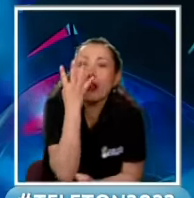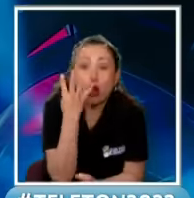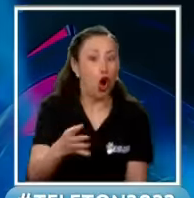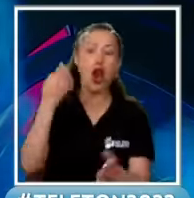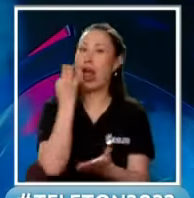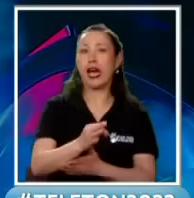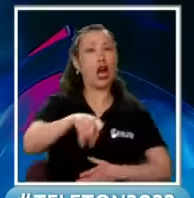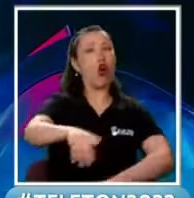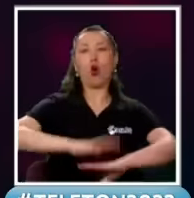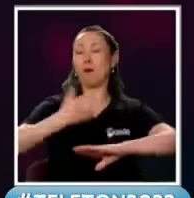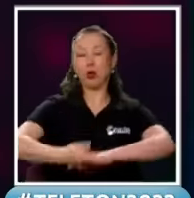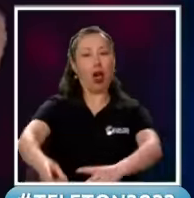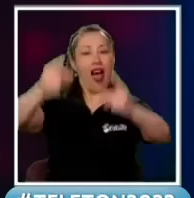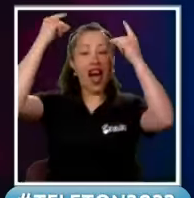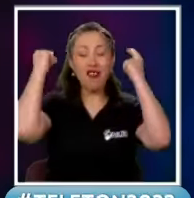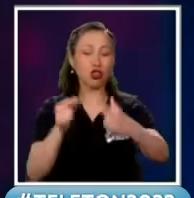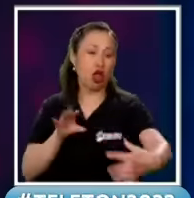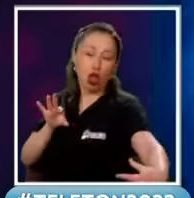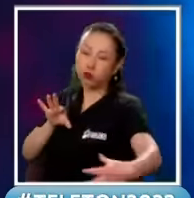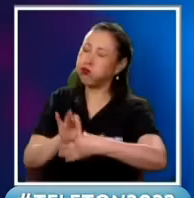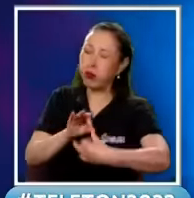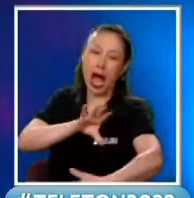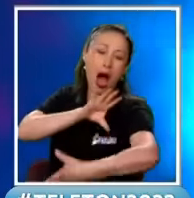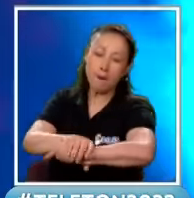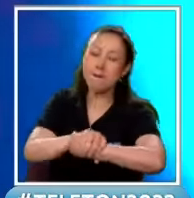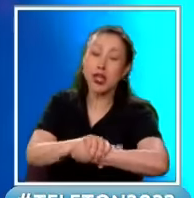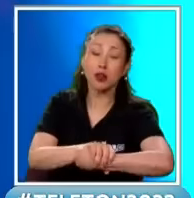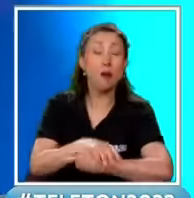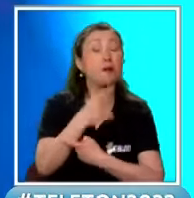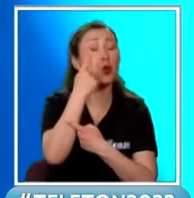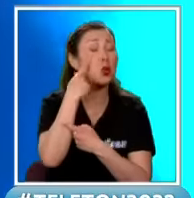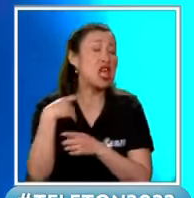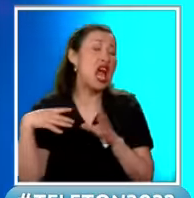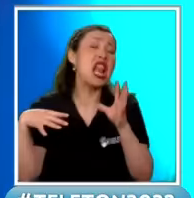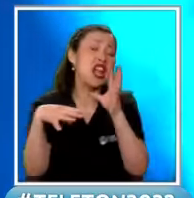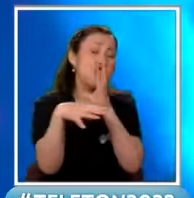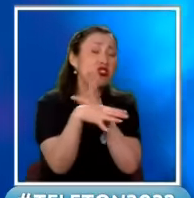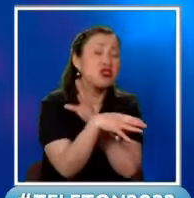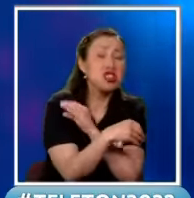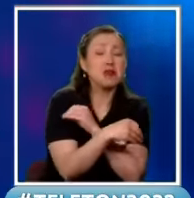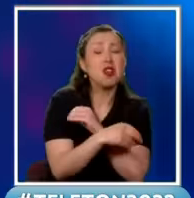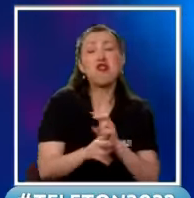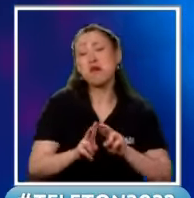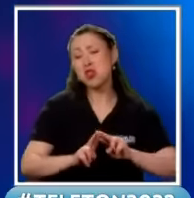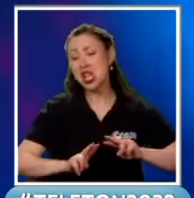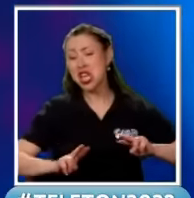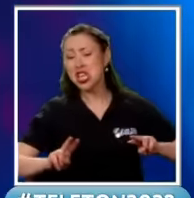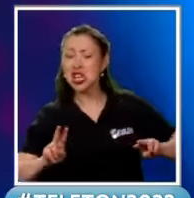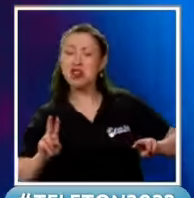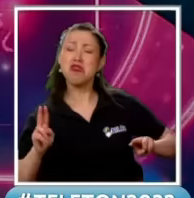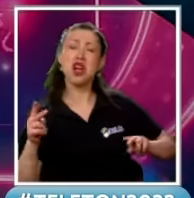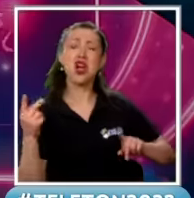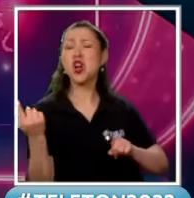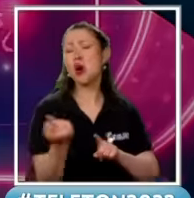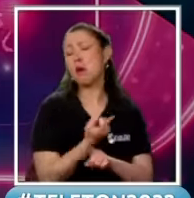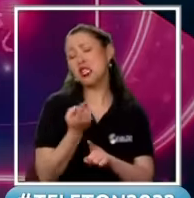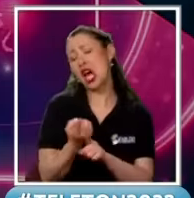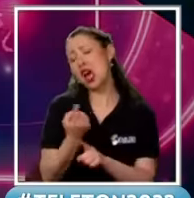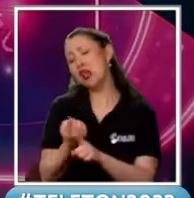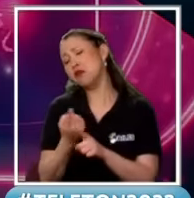cagó! Nos hicimos amigos y un día estábamos en la noche, tranquilo, conversando cosas